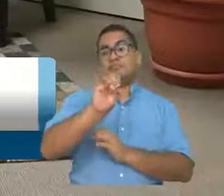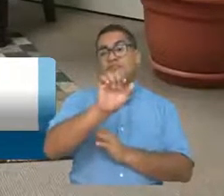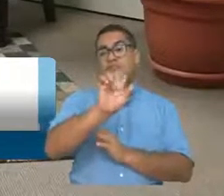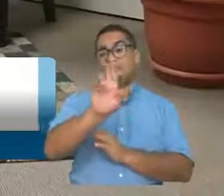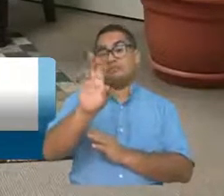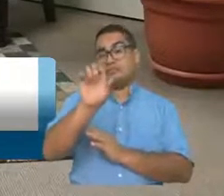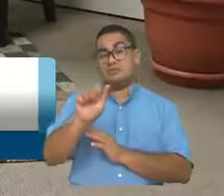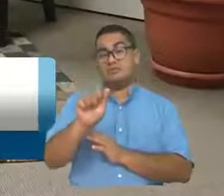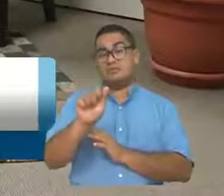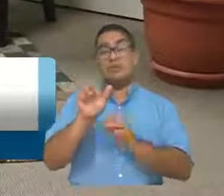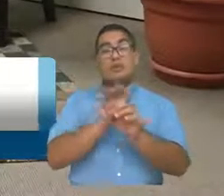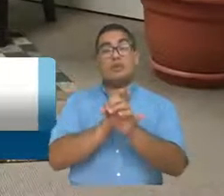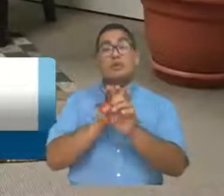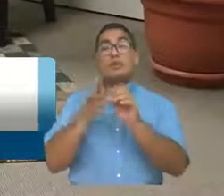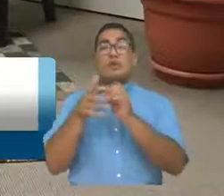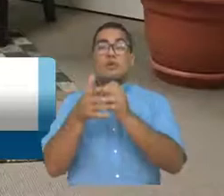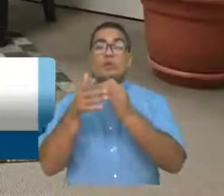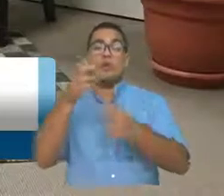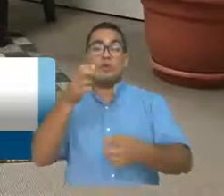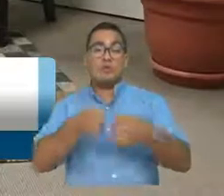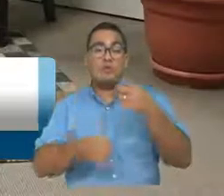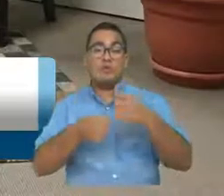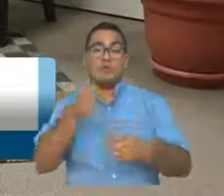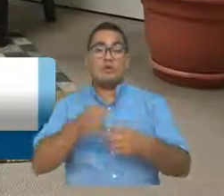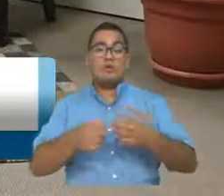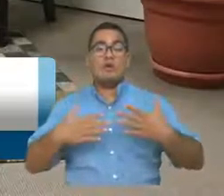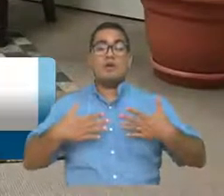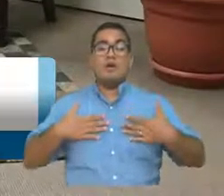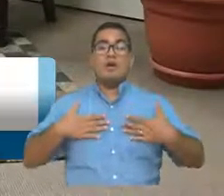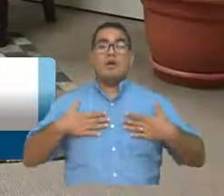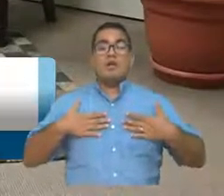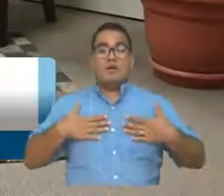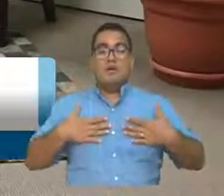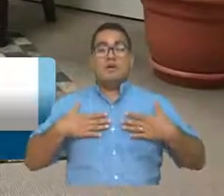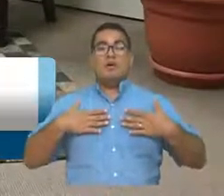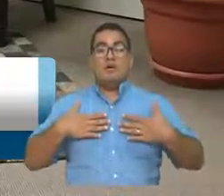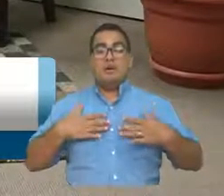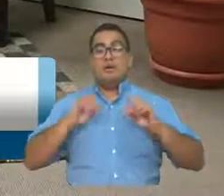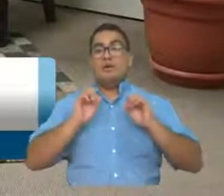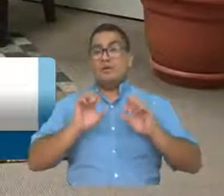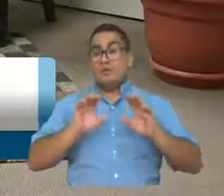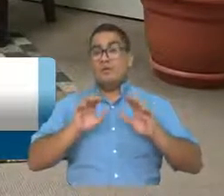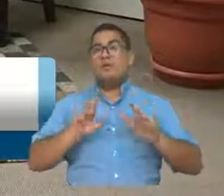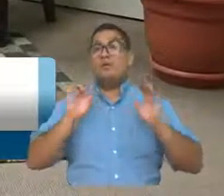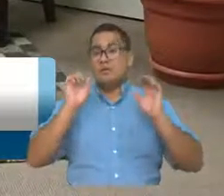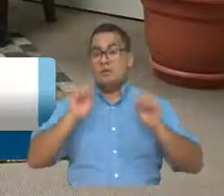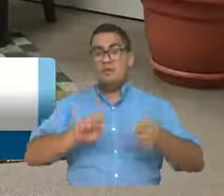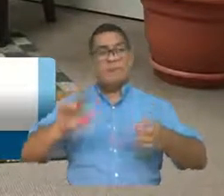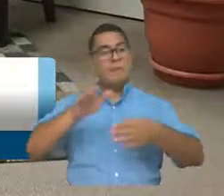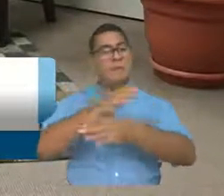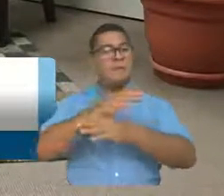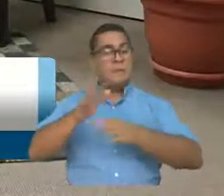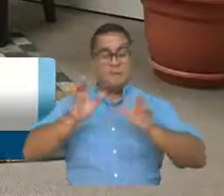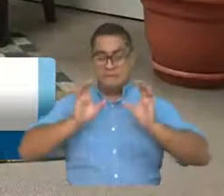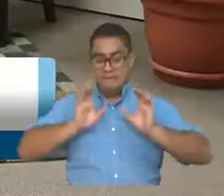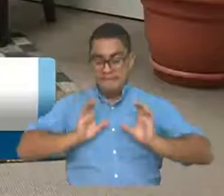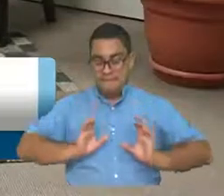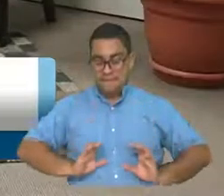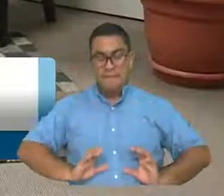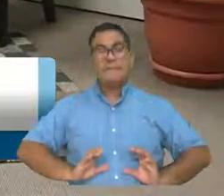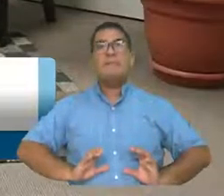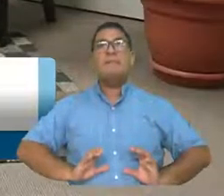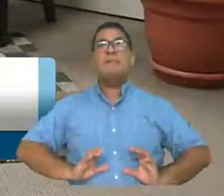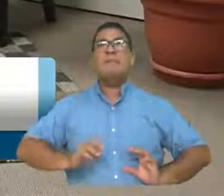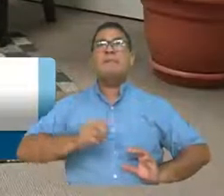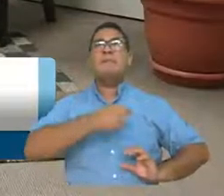algunos síntomas, hay otras que le dan otros síntomas. Porque, por ejemplo, algunos casos pueden dar hasta